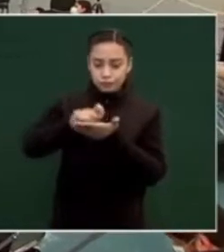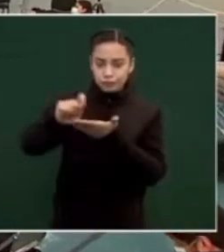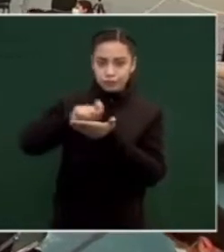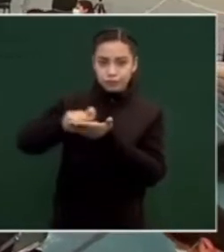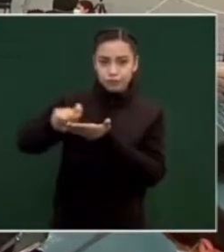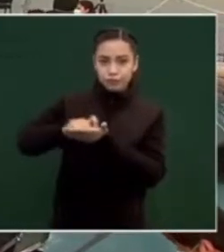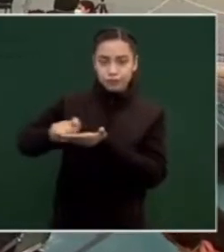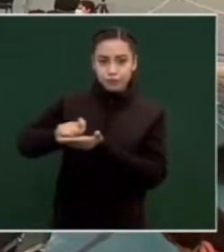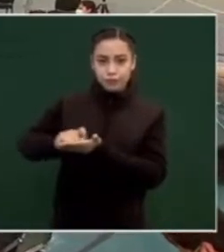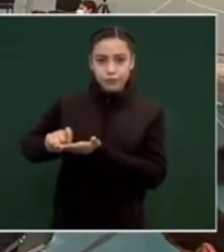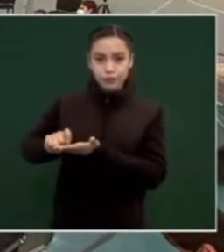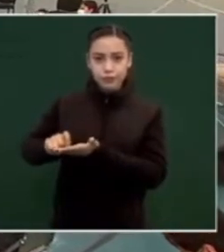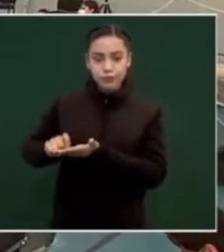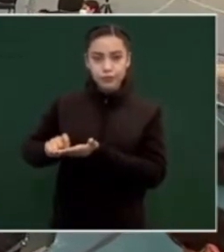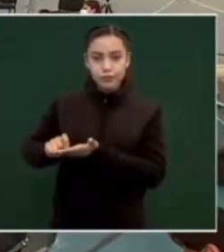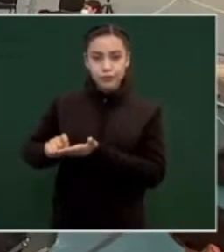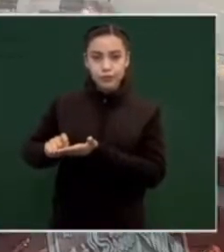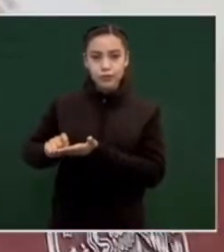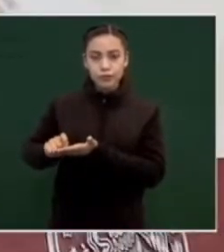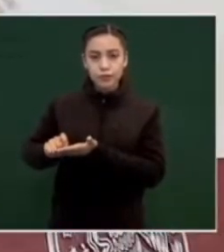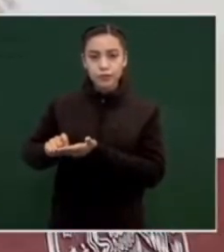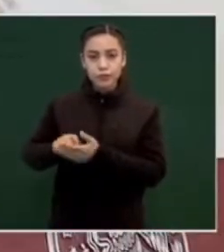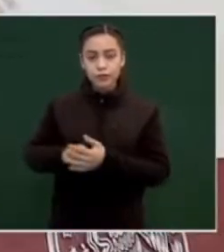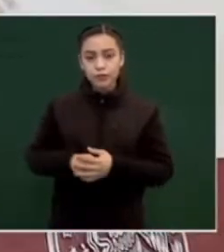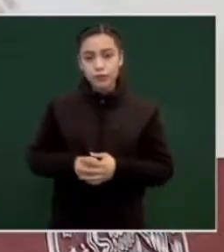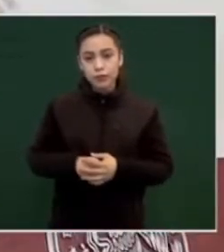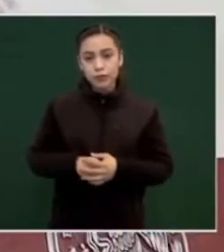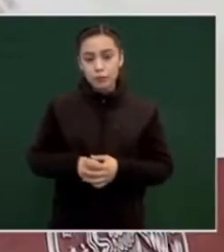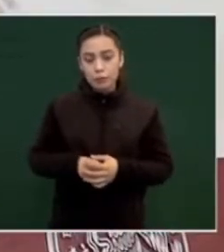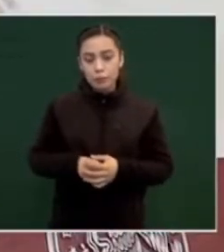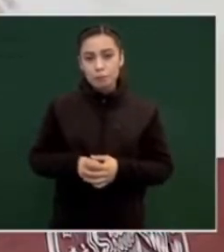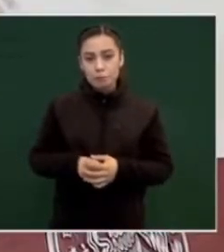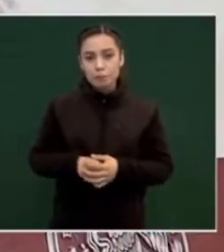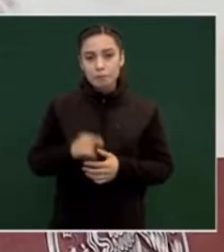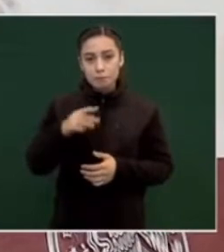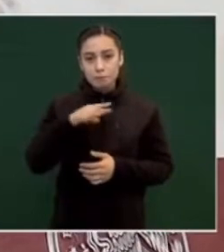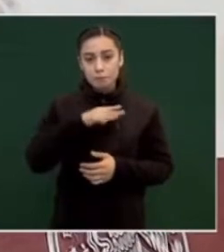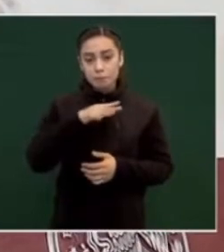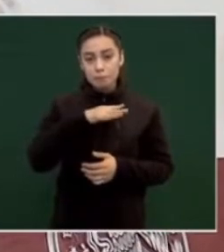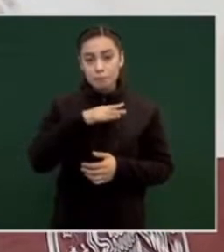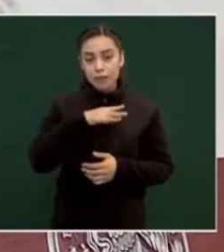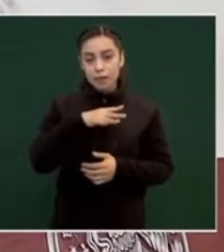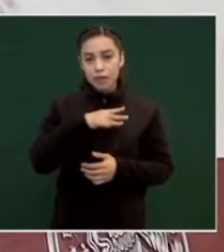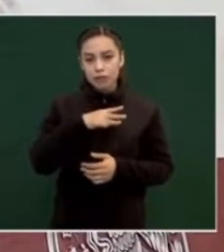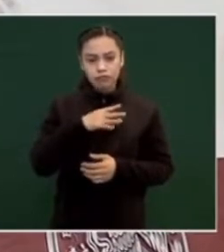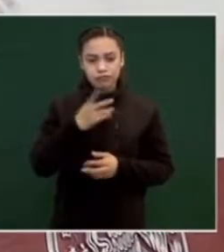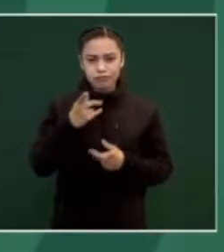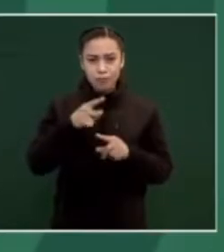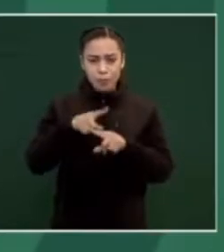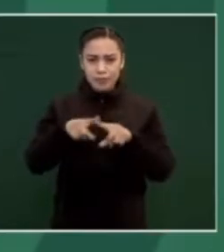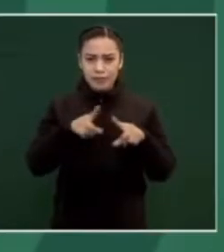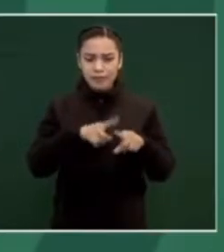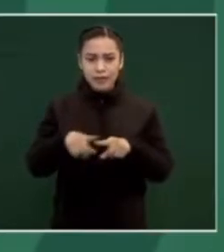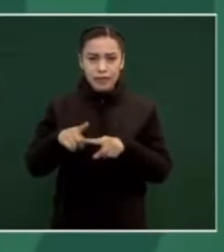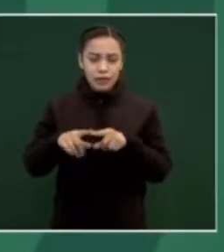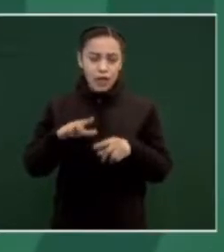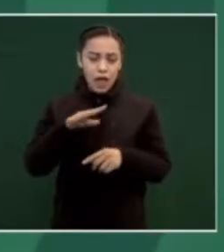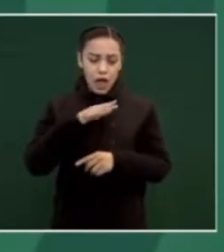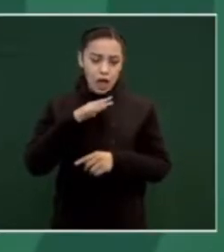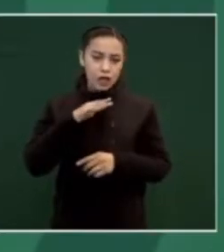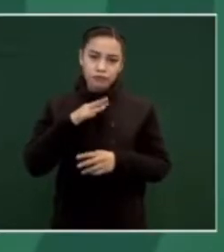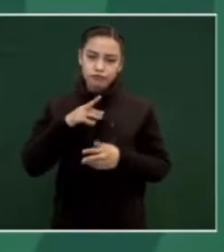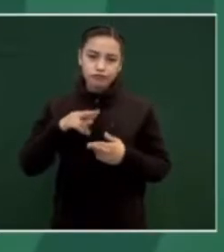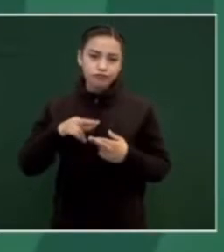ahí y varios que están en redes sociales que no los conozco